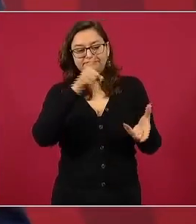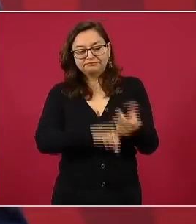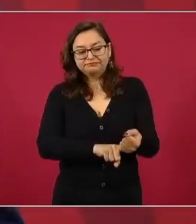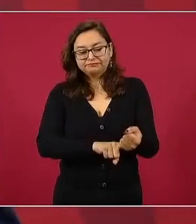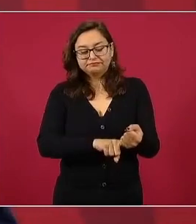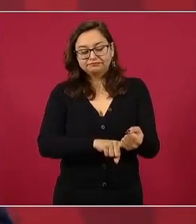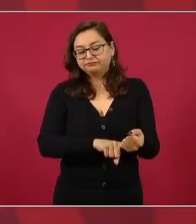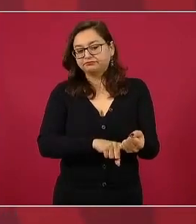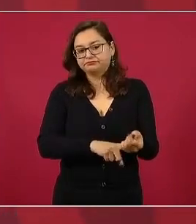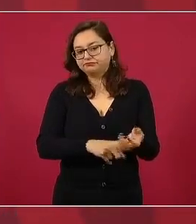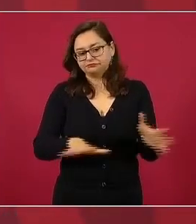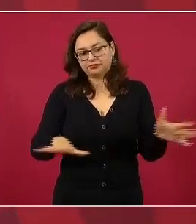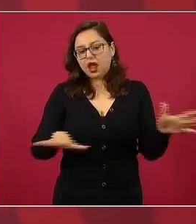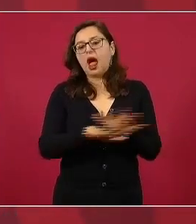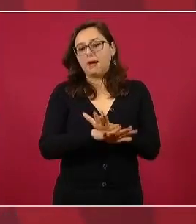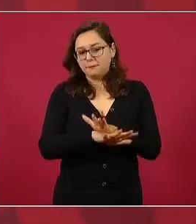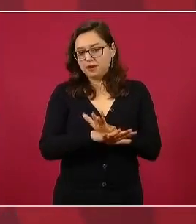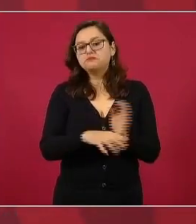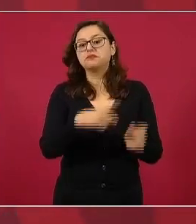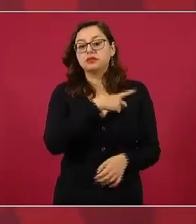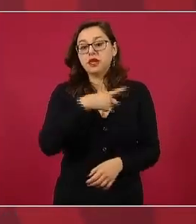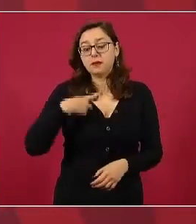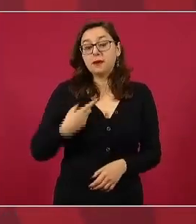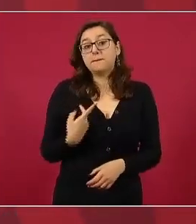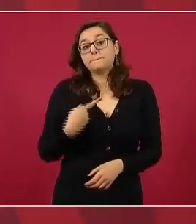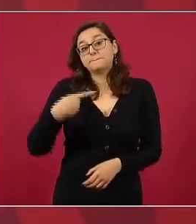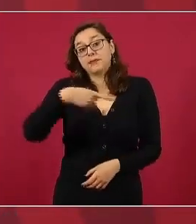autónoma, independiente,